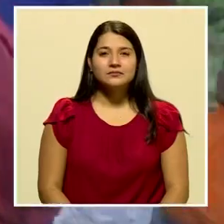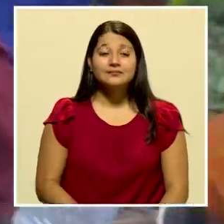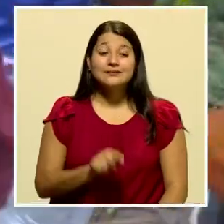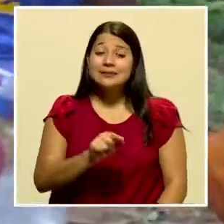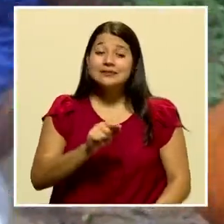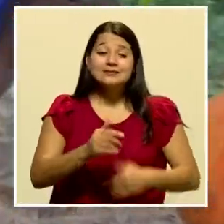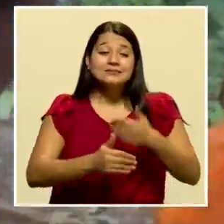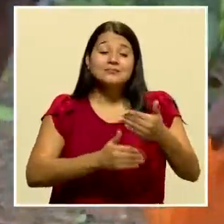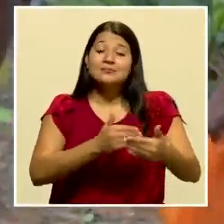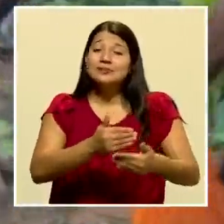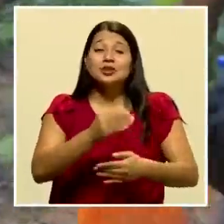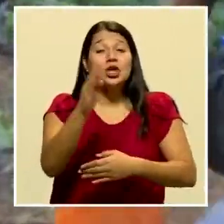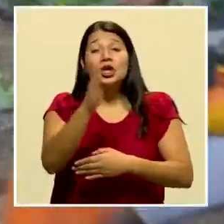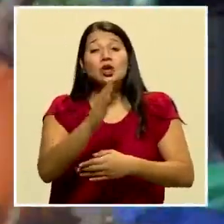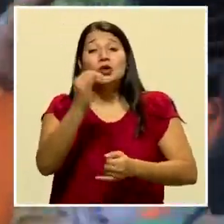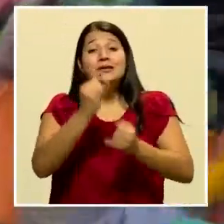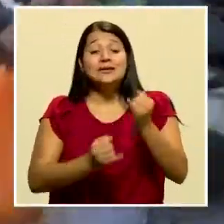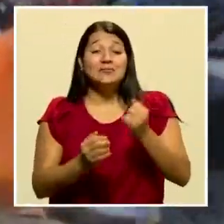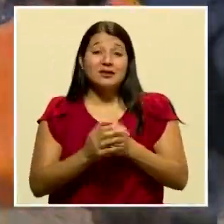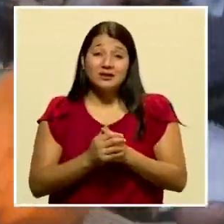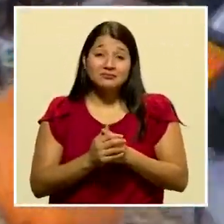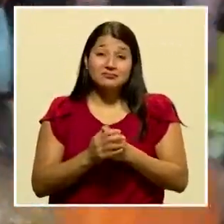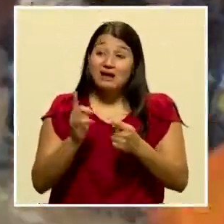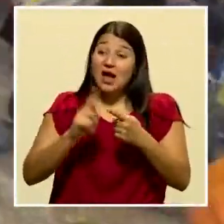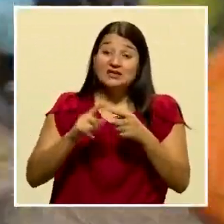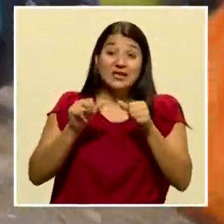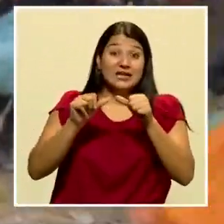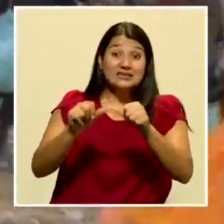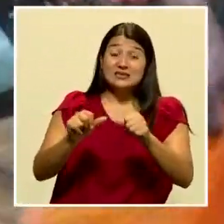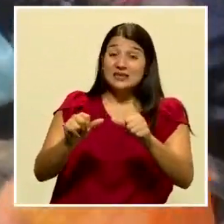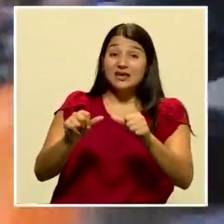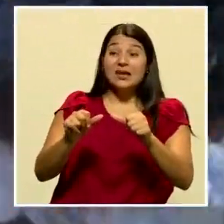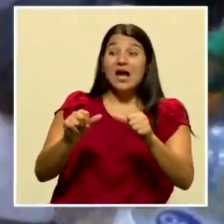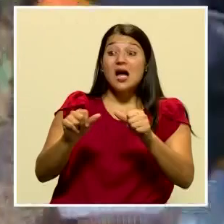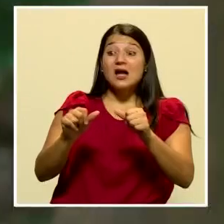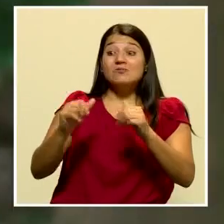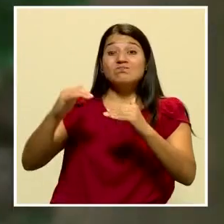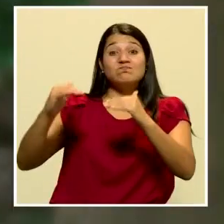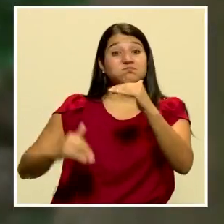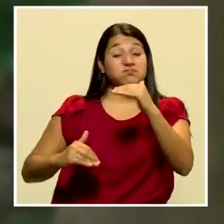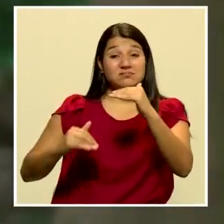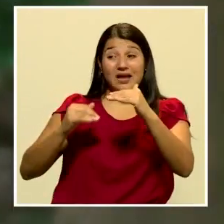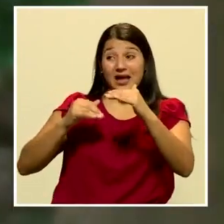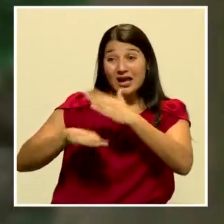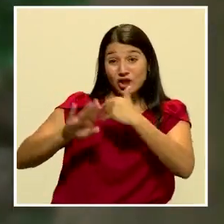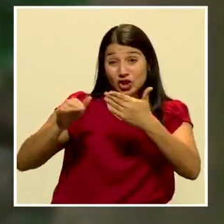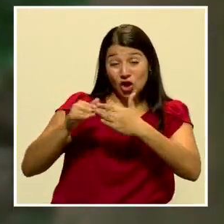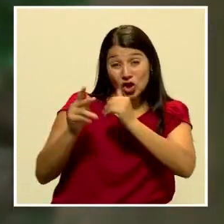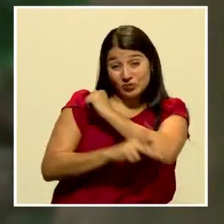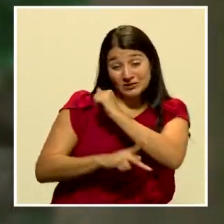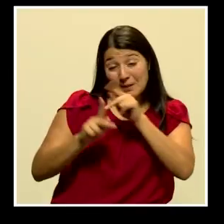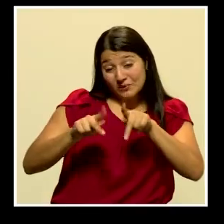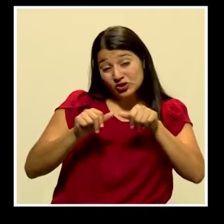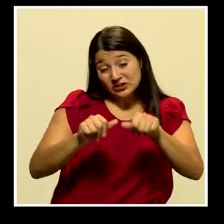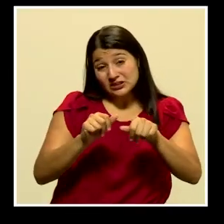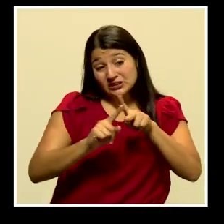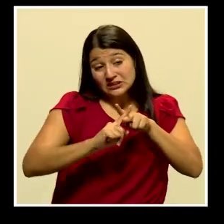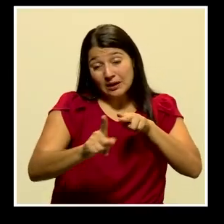acabará mientras exista tanta desigualdad en todos los países. El migrante, como él dice, es que la muerte también es una opción de libertad.